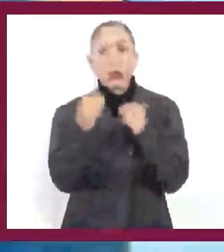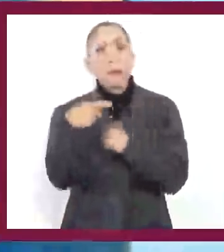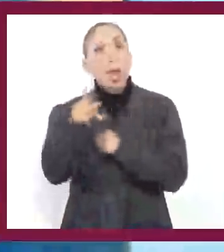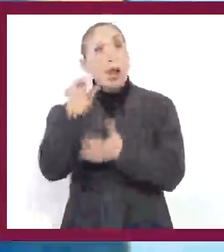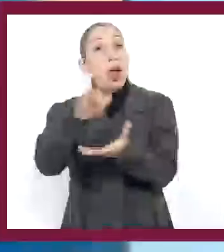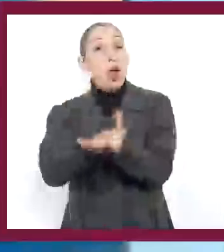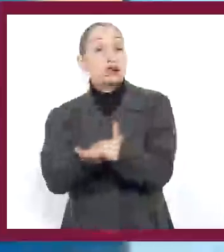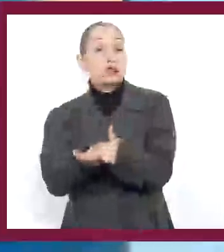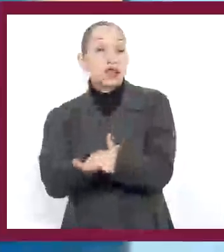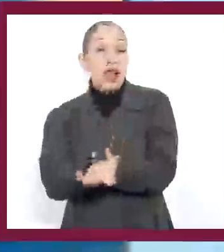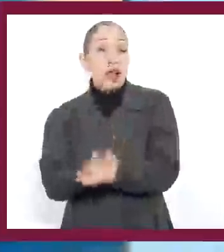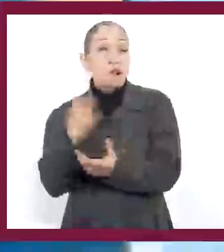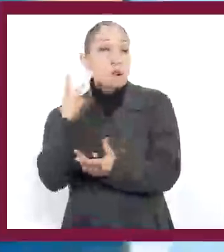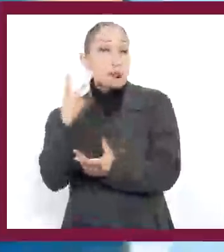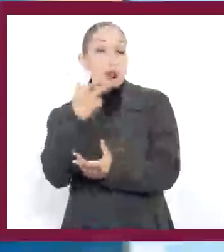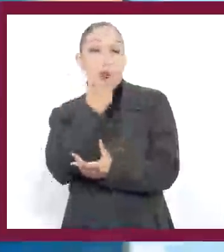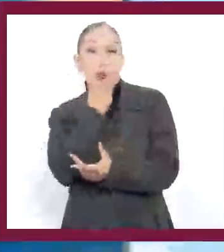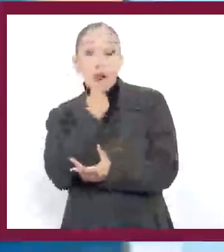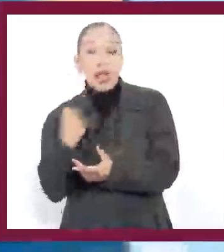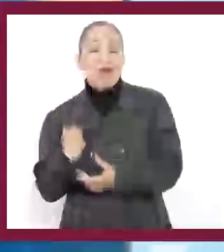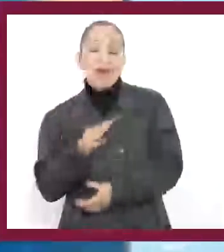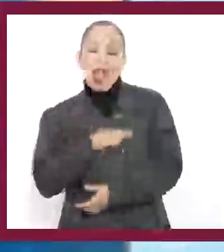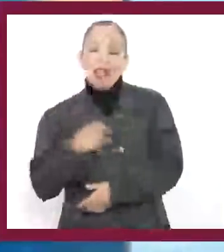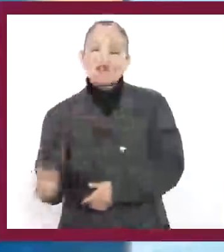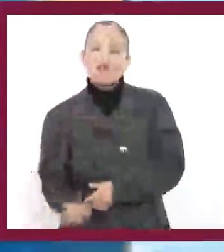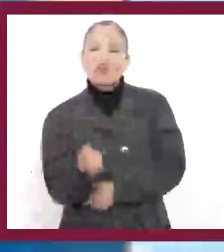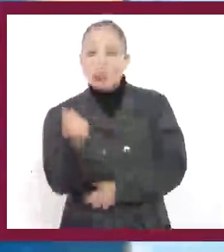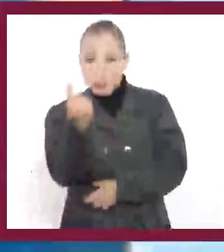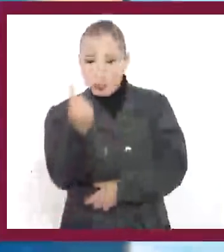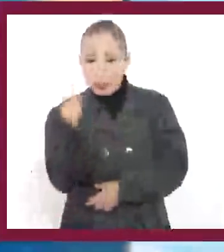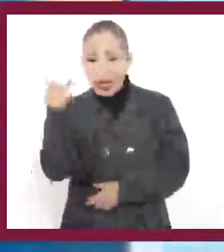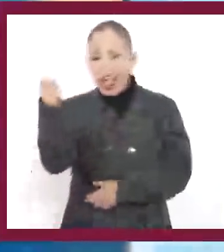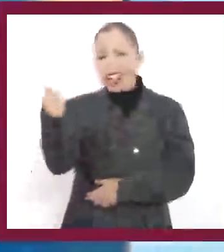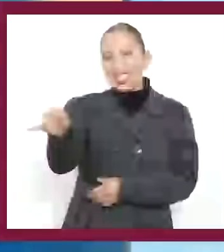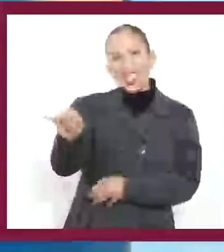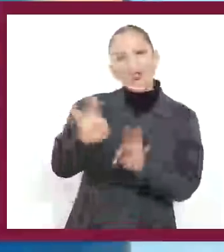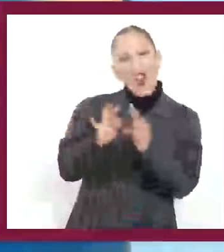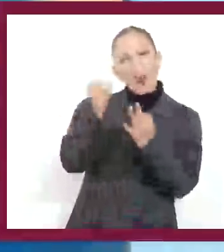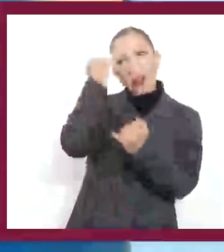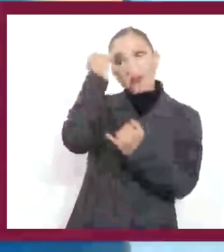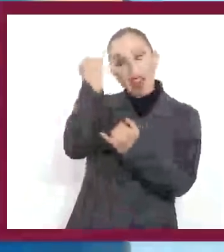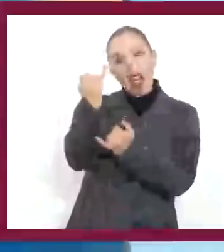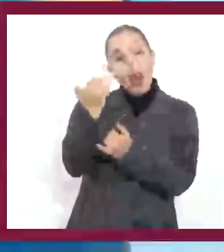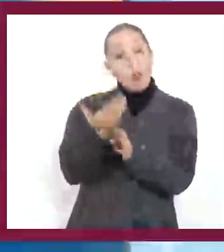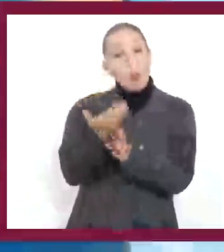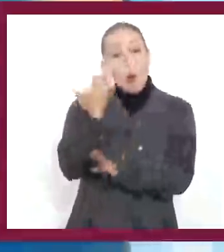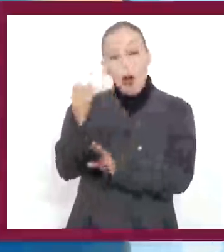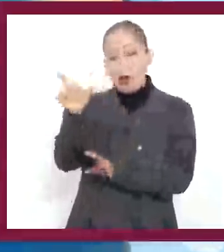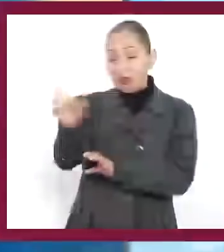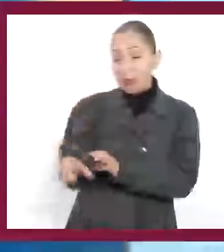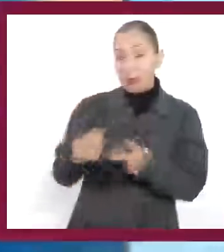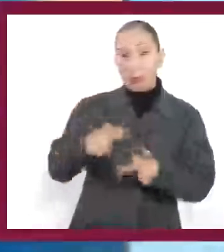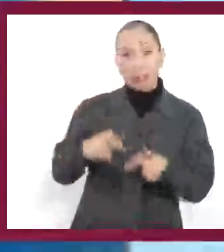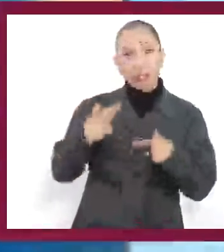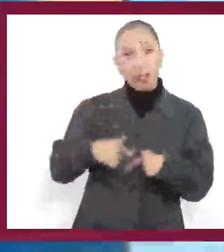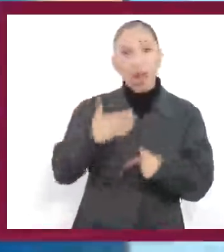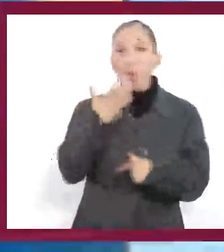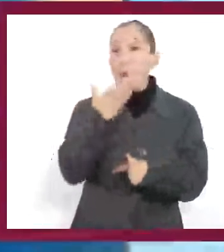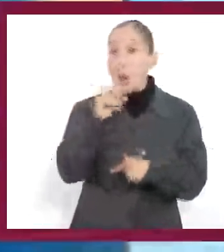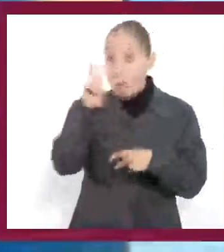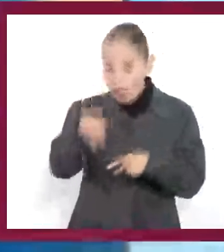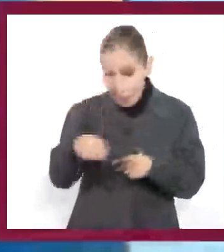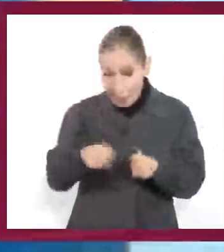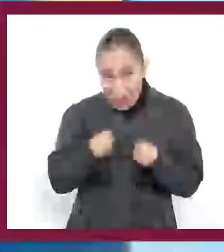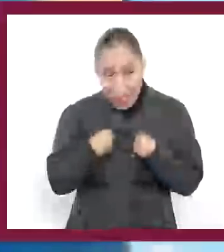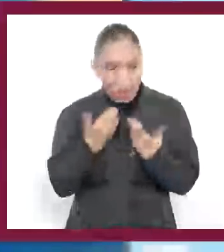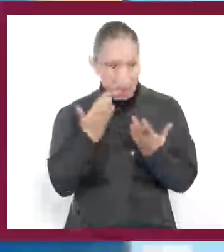se casan con un príncipe y viven felices para siempre. Son estereotipos, moldes que representan personajes inexistentes en la